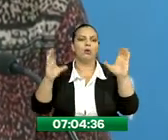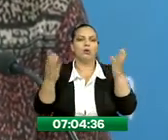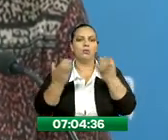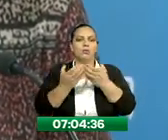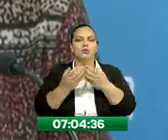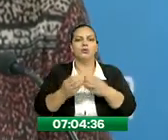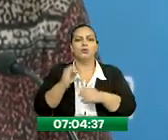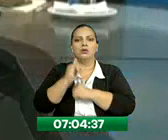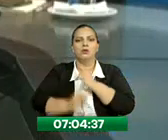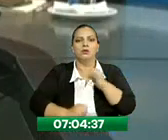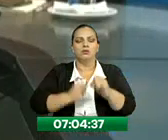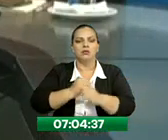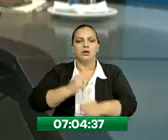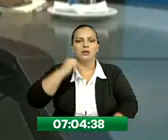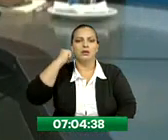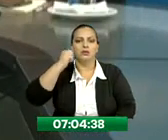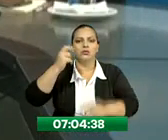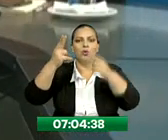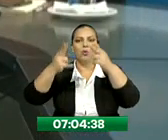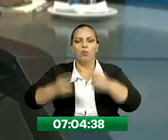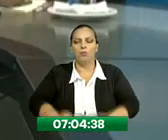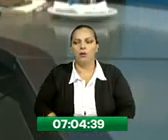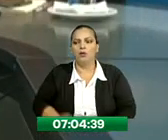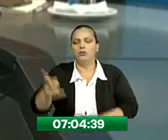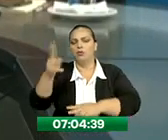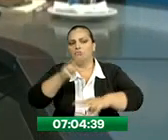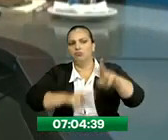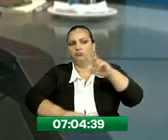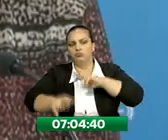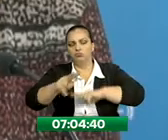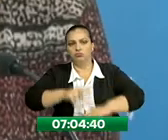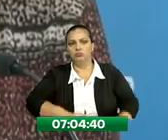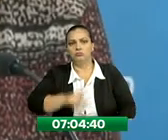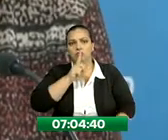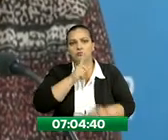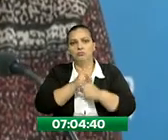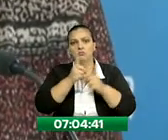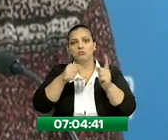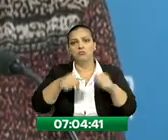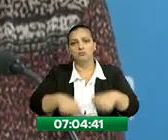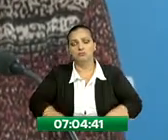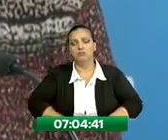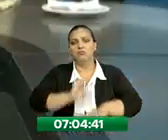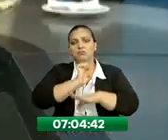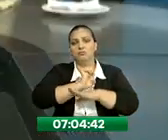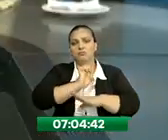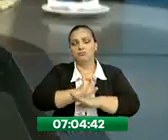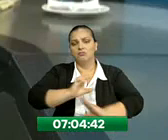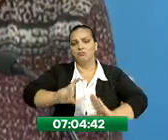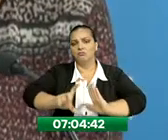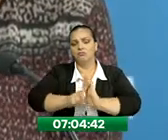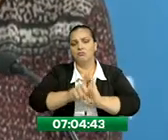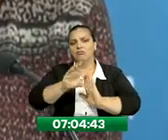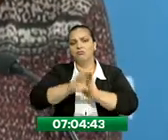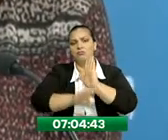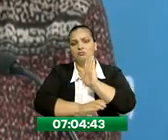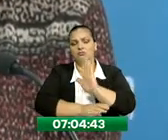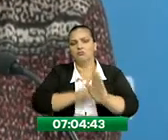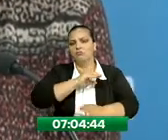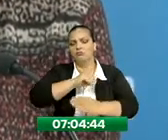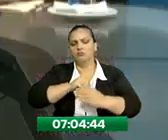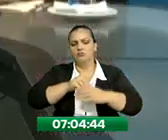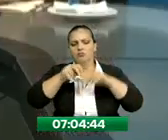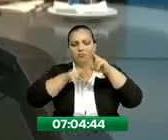Humanos, y creo que eso es parte de la reinstitucionalización que vive el país. Sin embargo, la secretaria de Estado espera que esto no sea un mal